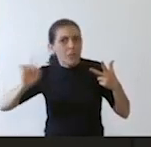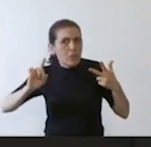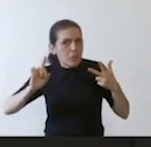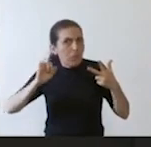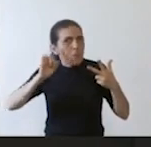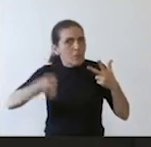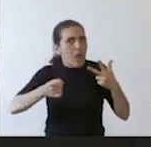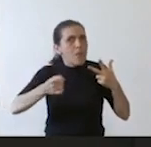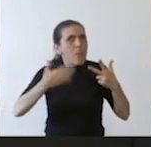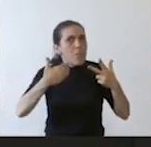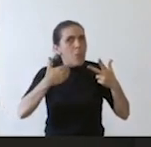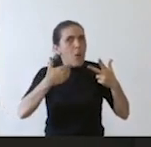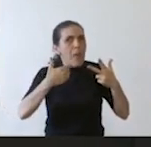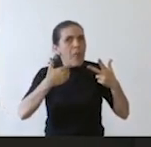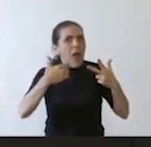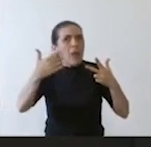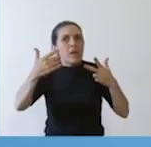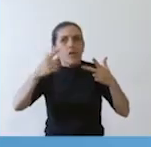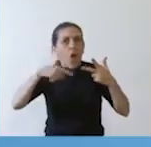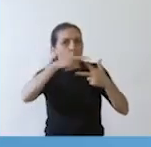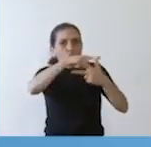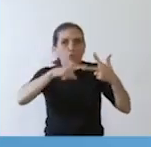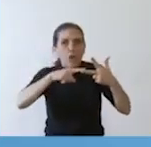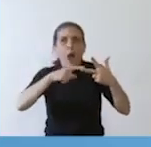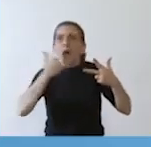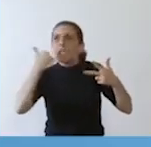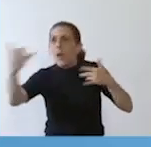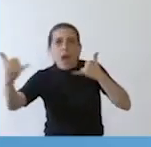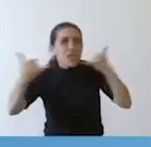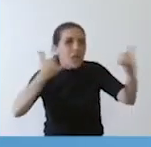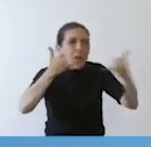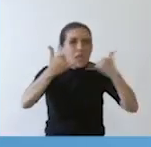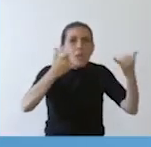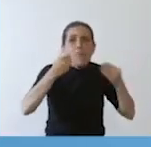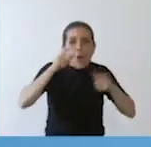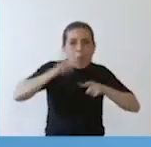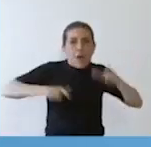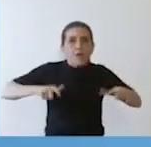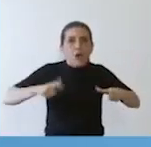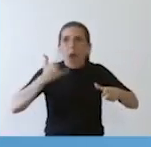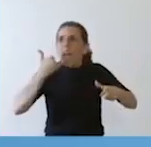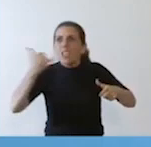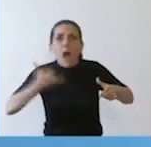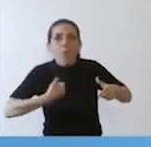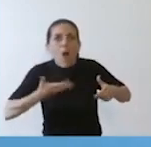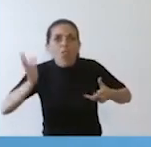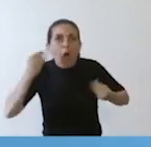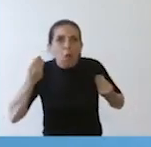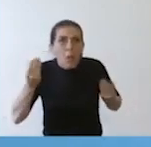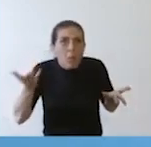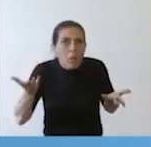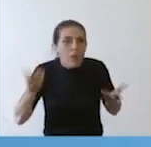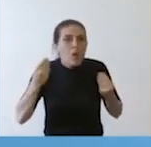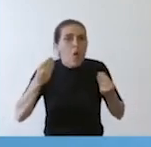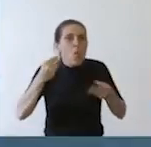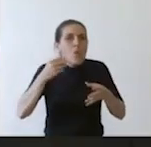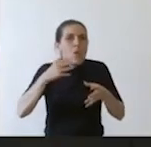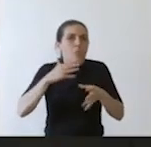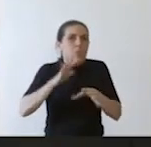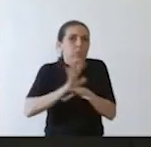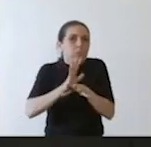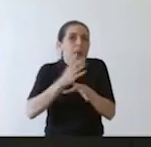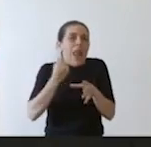las consultas y dirigir mejor la preocupación del público con respecto a cómo debe actuar individual y colectivamente.